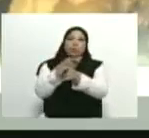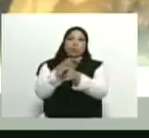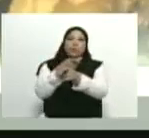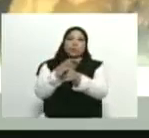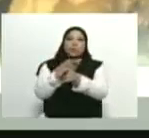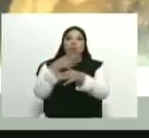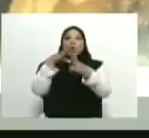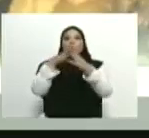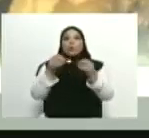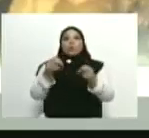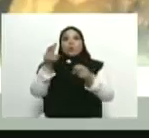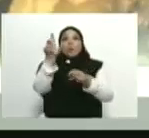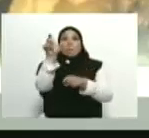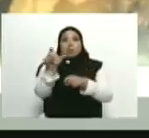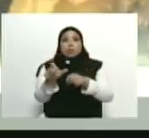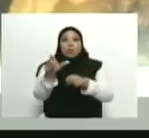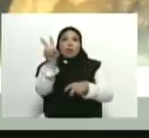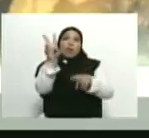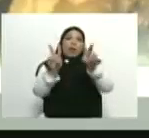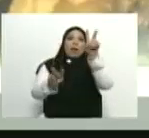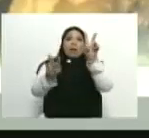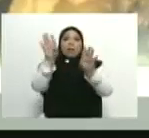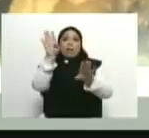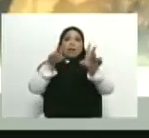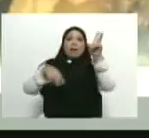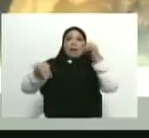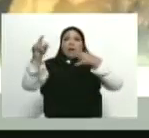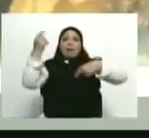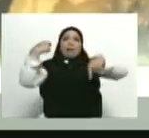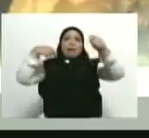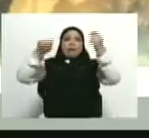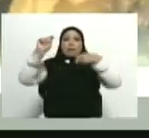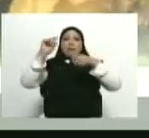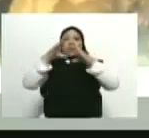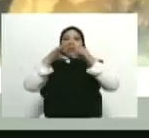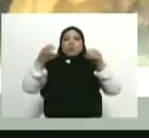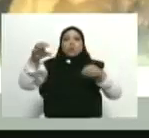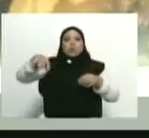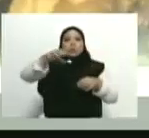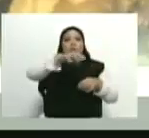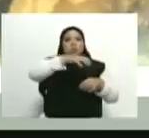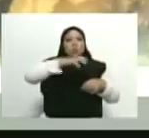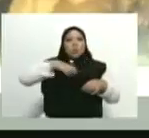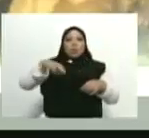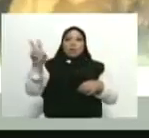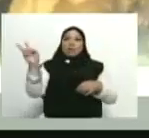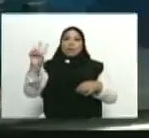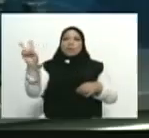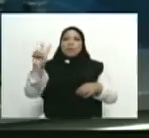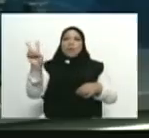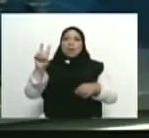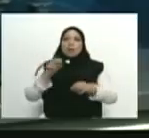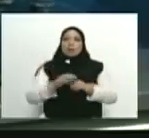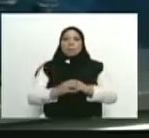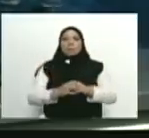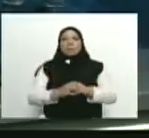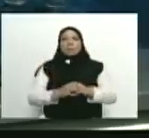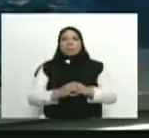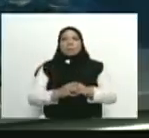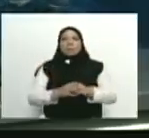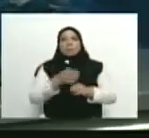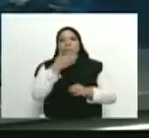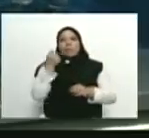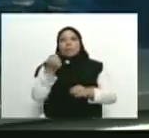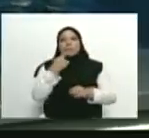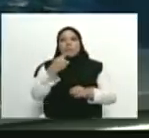los recreadores y las recreadoras a lo largo y ancho del país. ¿Ah? ¿Qué me